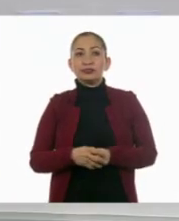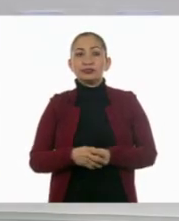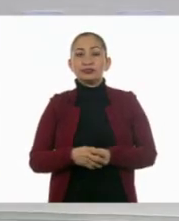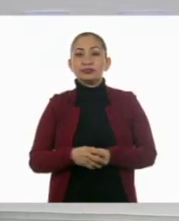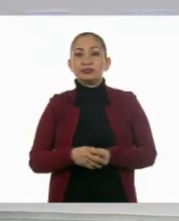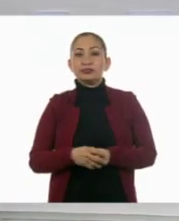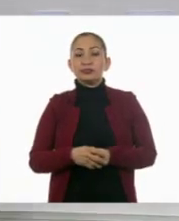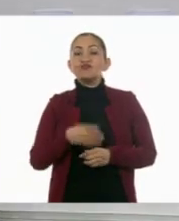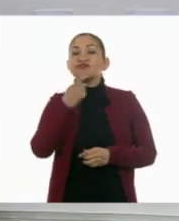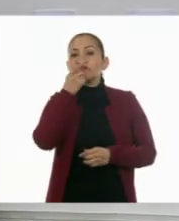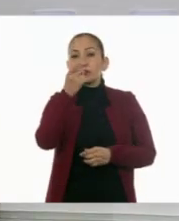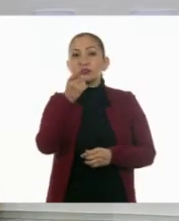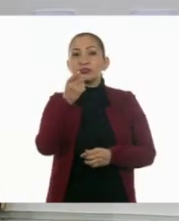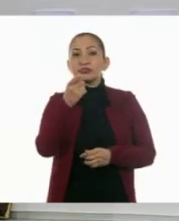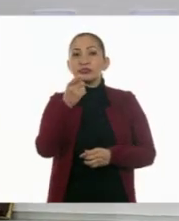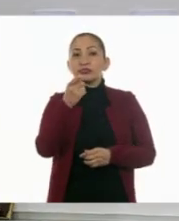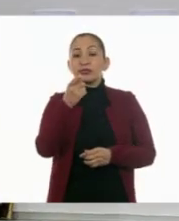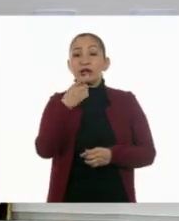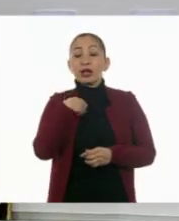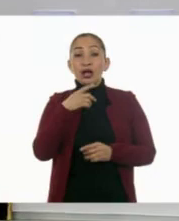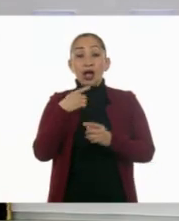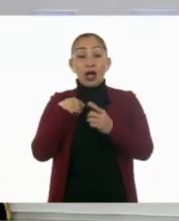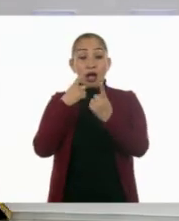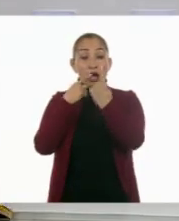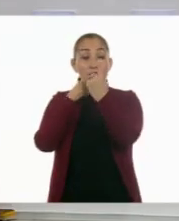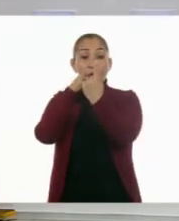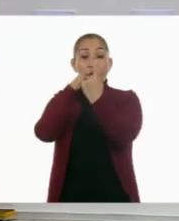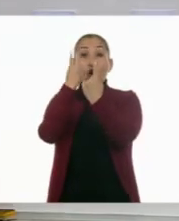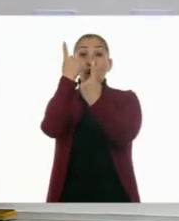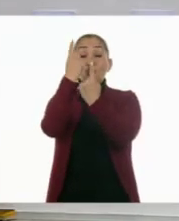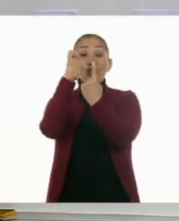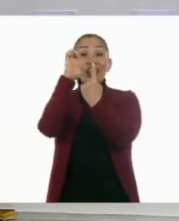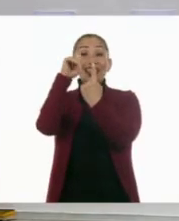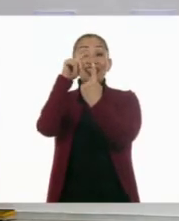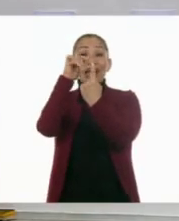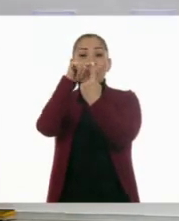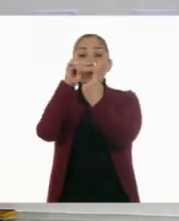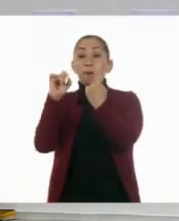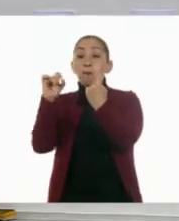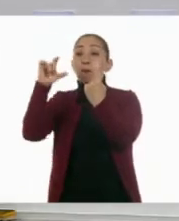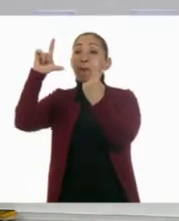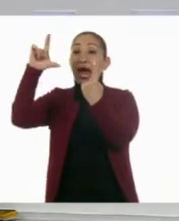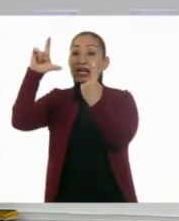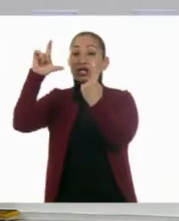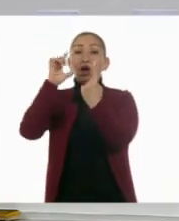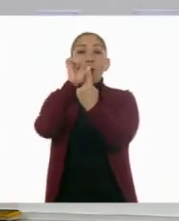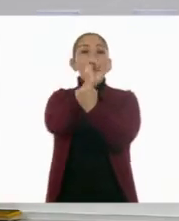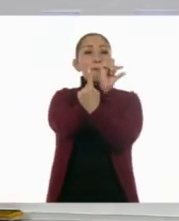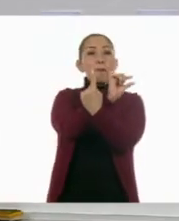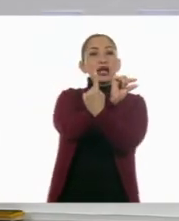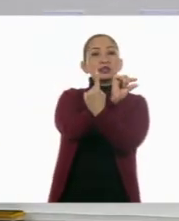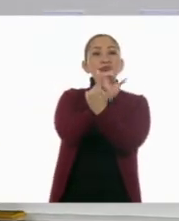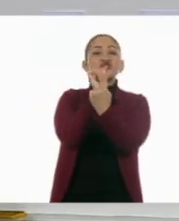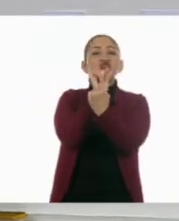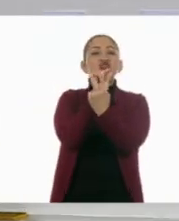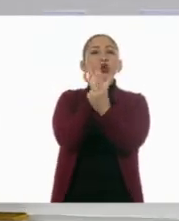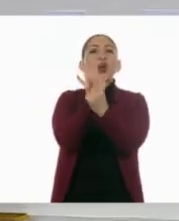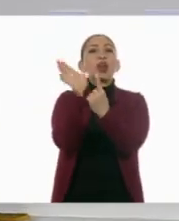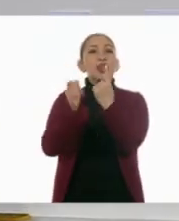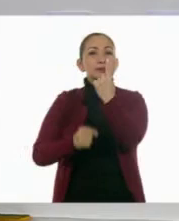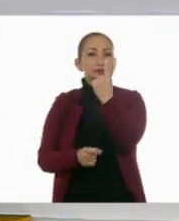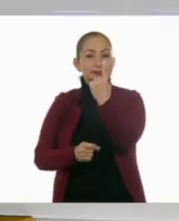.99. Y nos dice que si es mayor o menor que un entero. Vamos a comprobarlo, vamos a hacer la